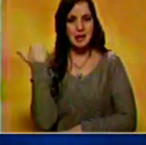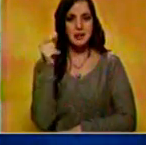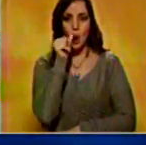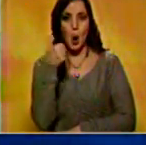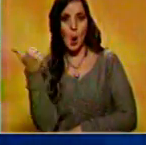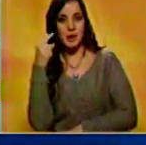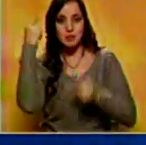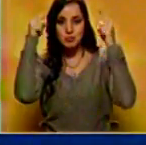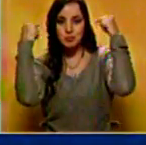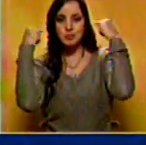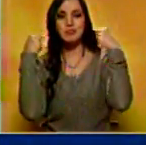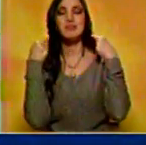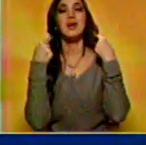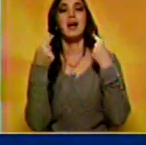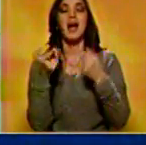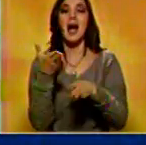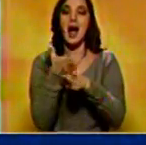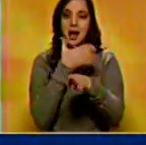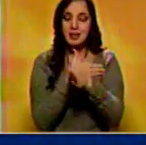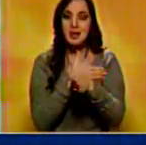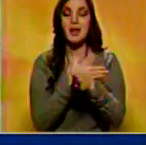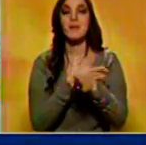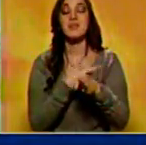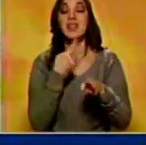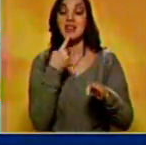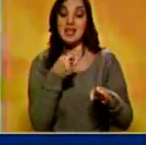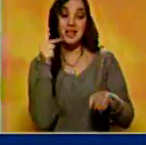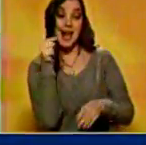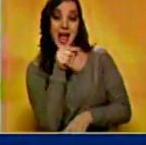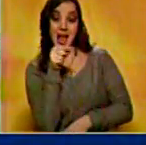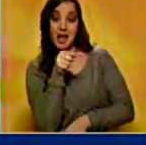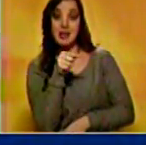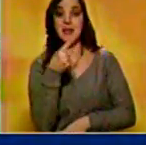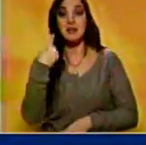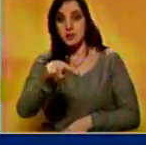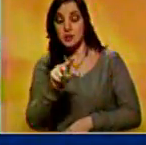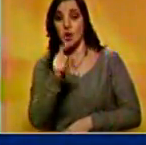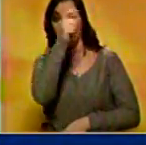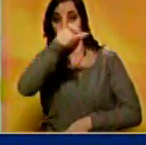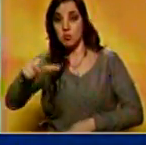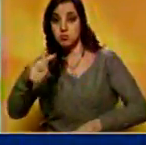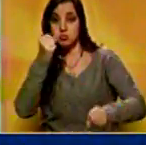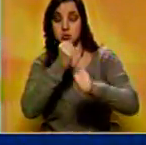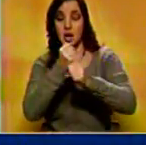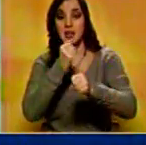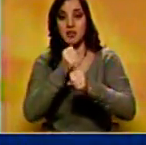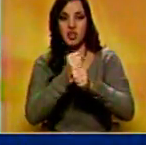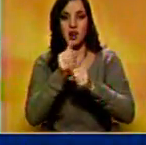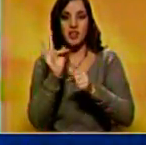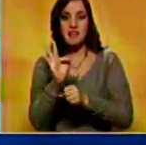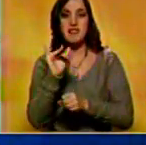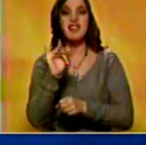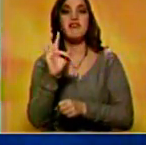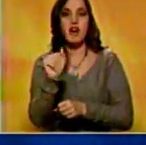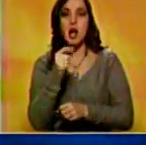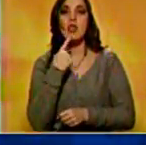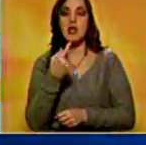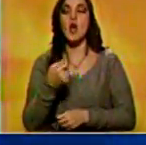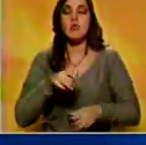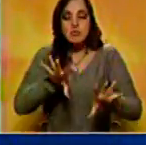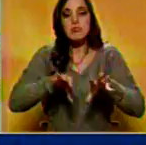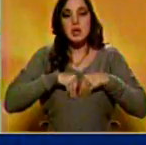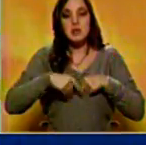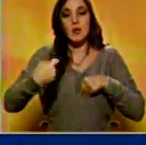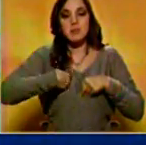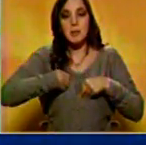la FIFA, Chuck Blazer, dijo a un juez federal que él y otros funcionarios del organismo rector del Balompié Mundial aceptaron sobornos a cambio de